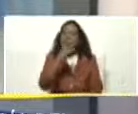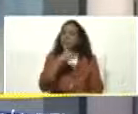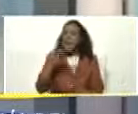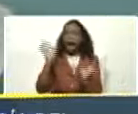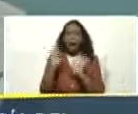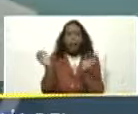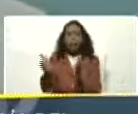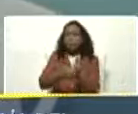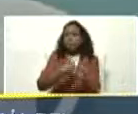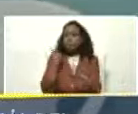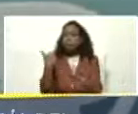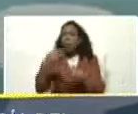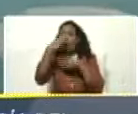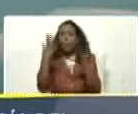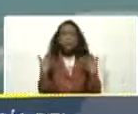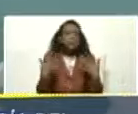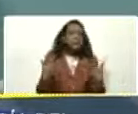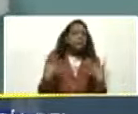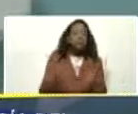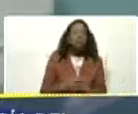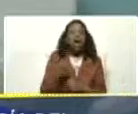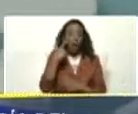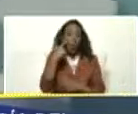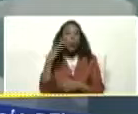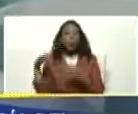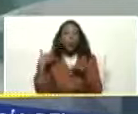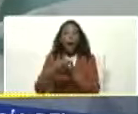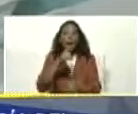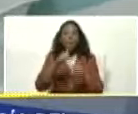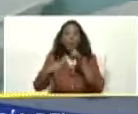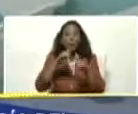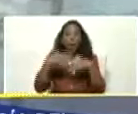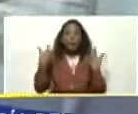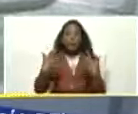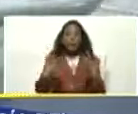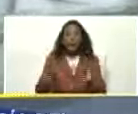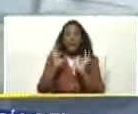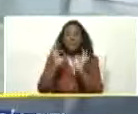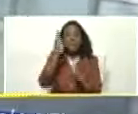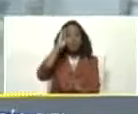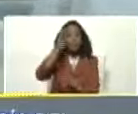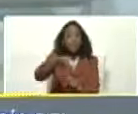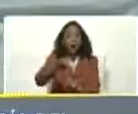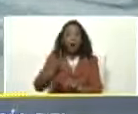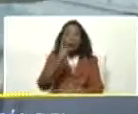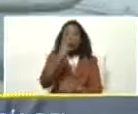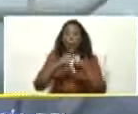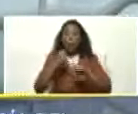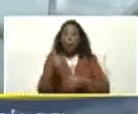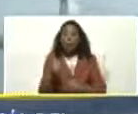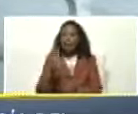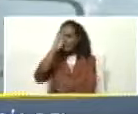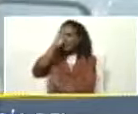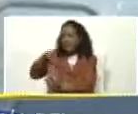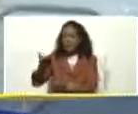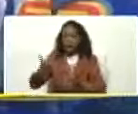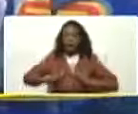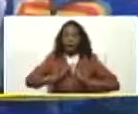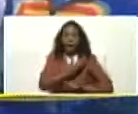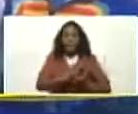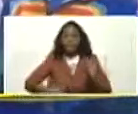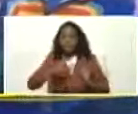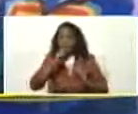teníamos terapia natal claro eso llegó el reporte porque hay reportes especiales que llegan de al 1 por 10 y me llegan directo a mí